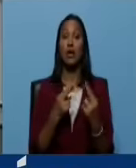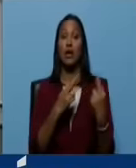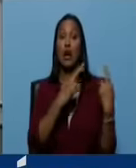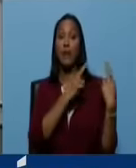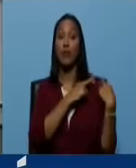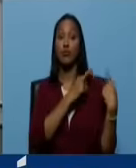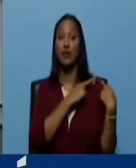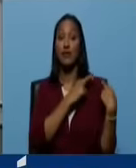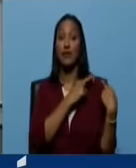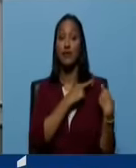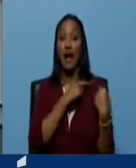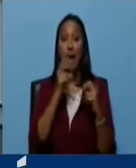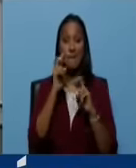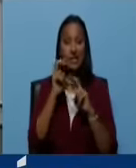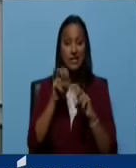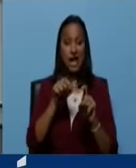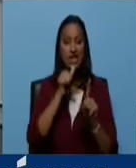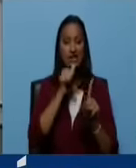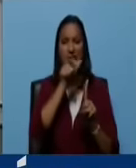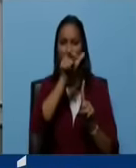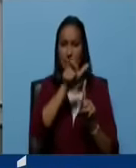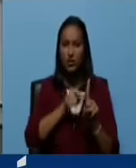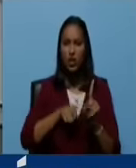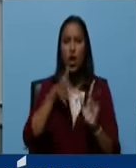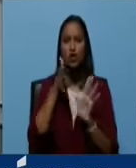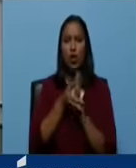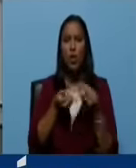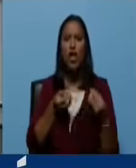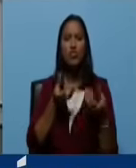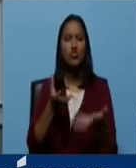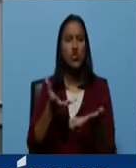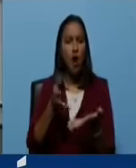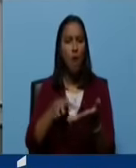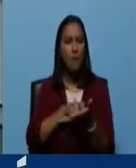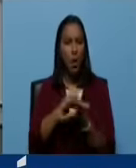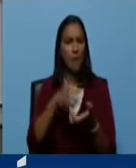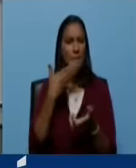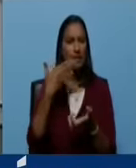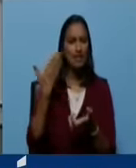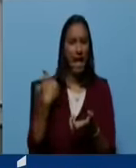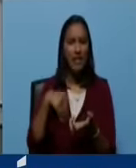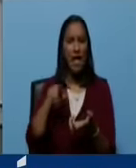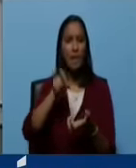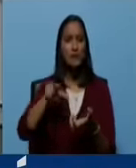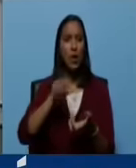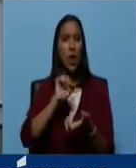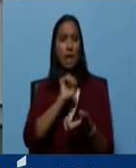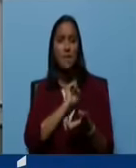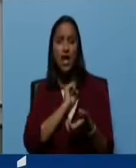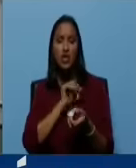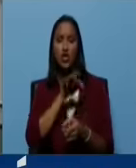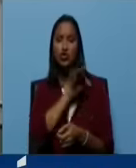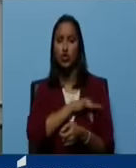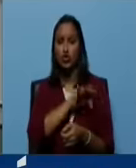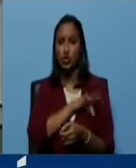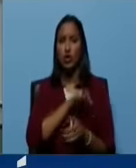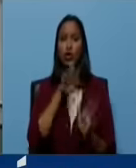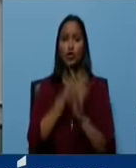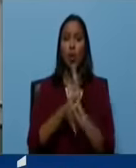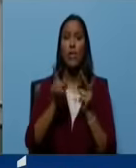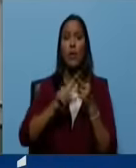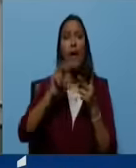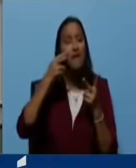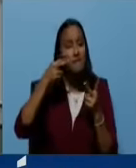zozobra causada en la población por la presunta comisión de los delitos de usurpación de funciones, forjamiento de documento